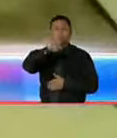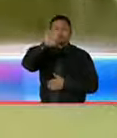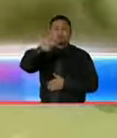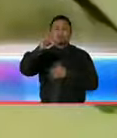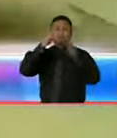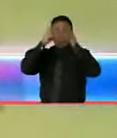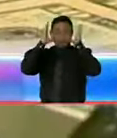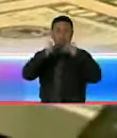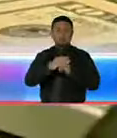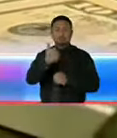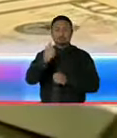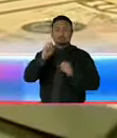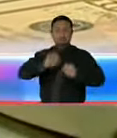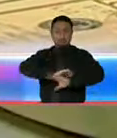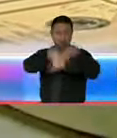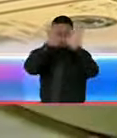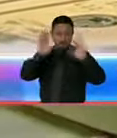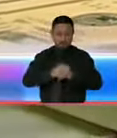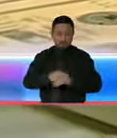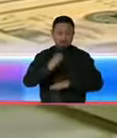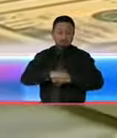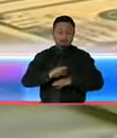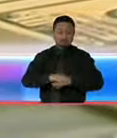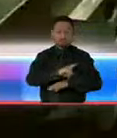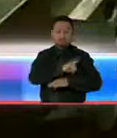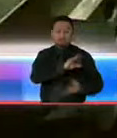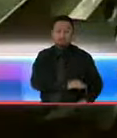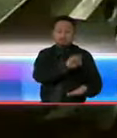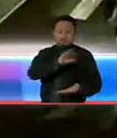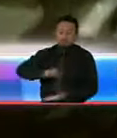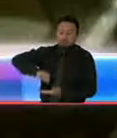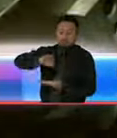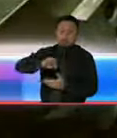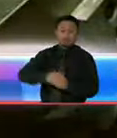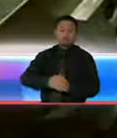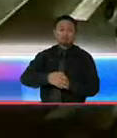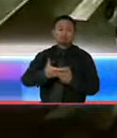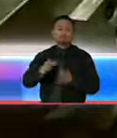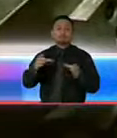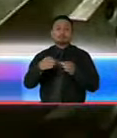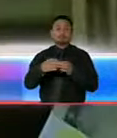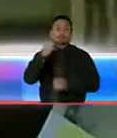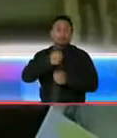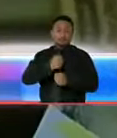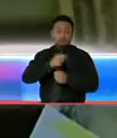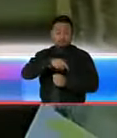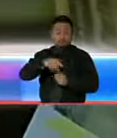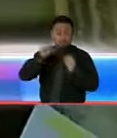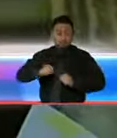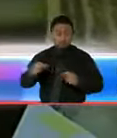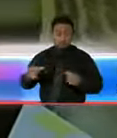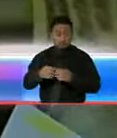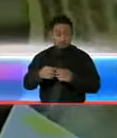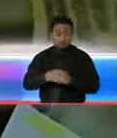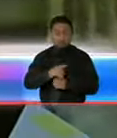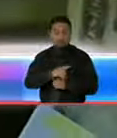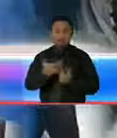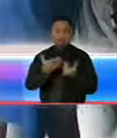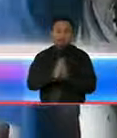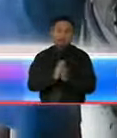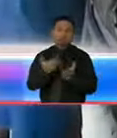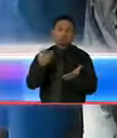de diciembre a las 10 de la mañana. Esto luego de que los representantes de la Central Unitaria de Trabajadores, que también forman parte de esta mesa, presentaran